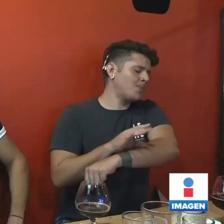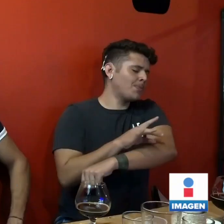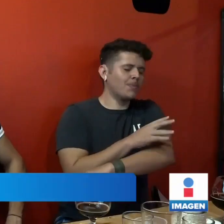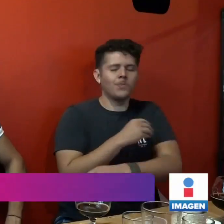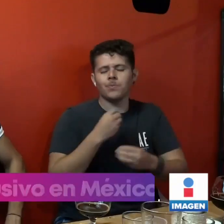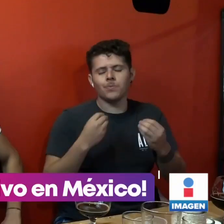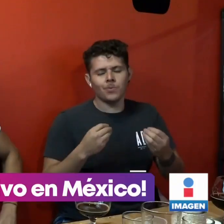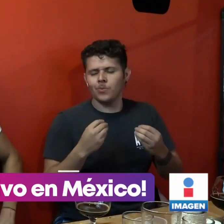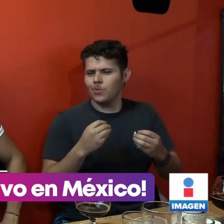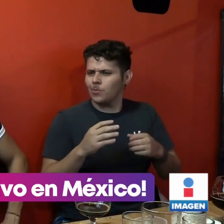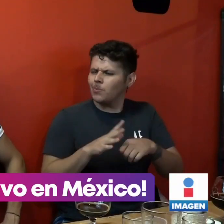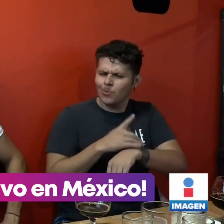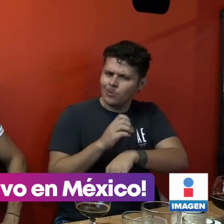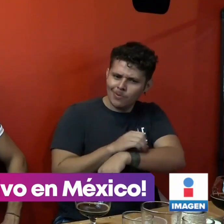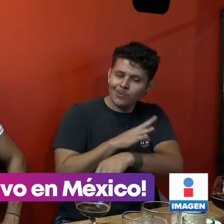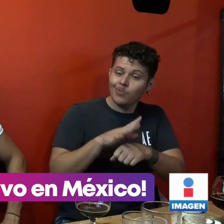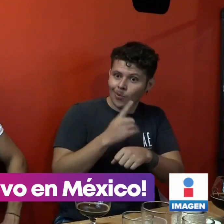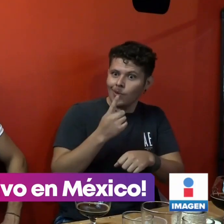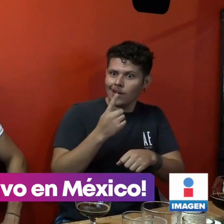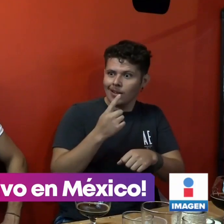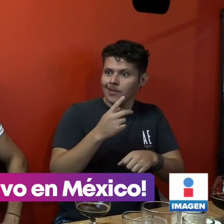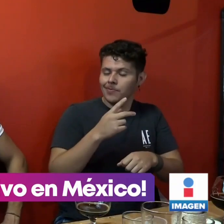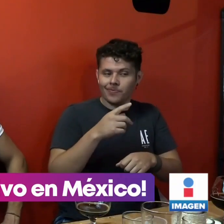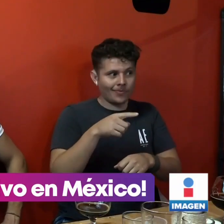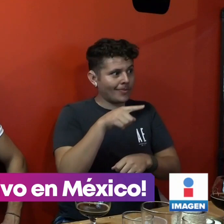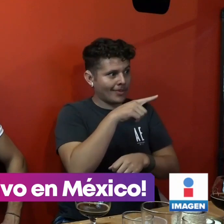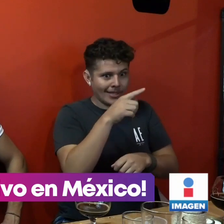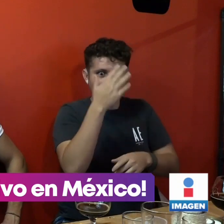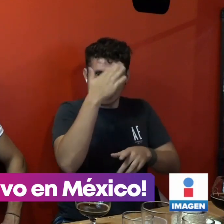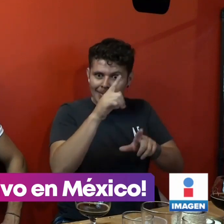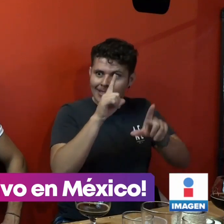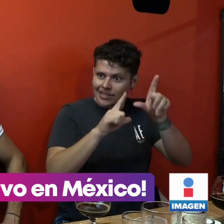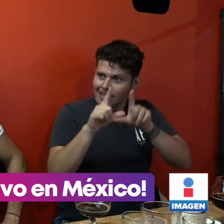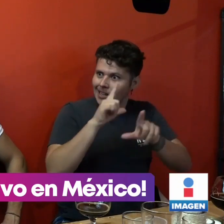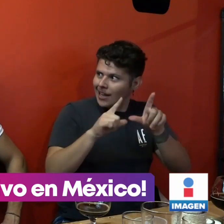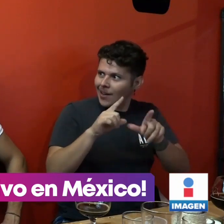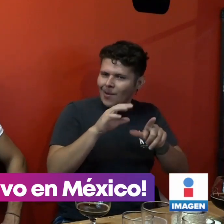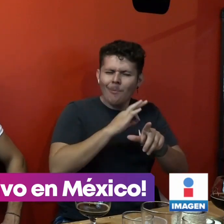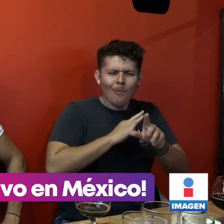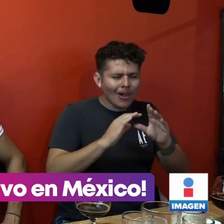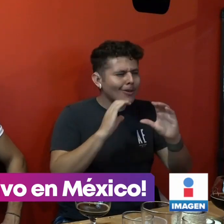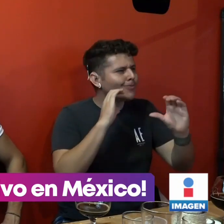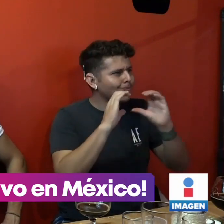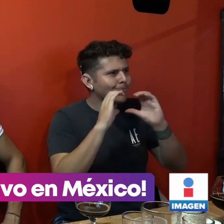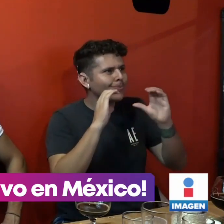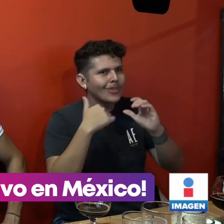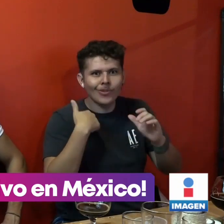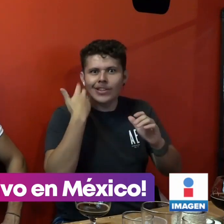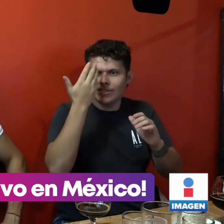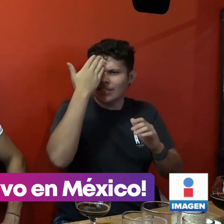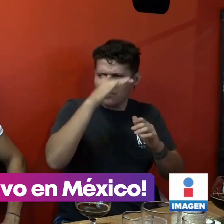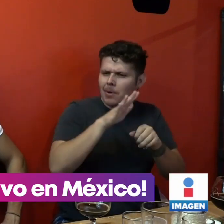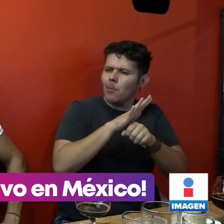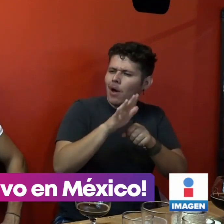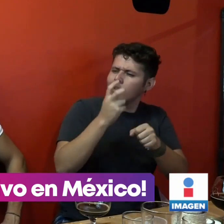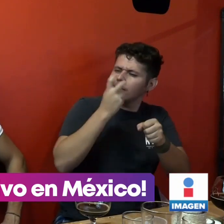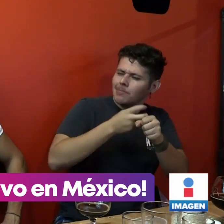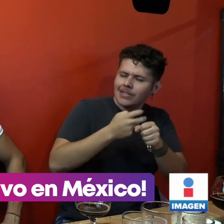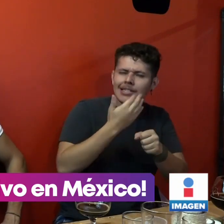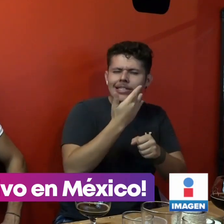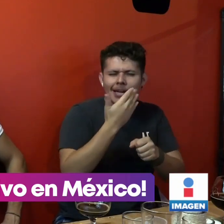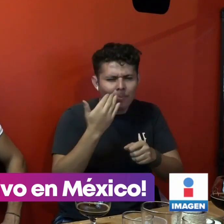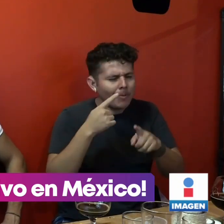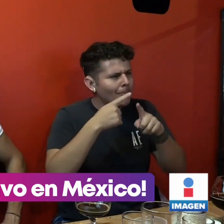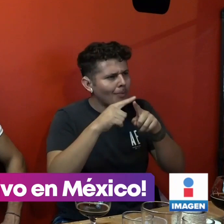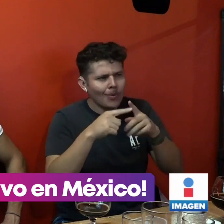yo me siento muy emocionado porque porque aquí saben lengua de señas y nos podemos comunicar